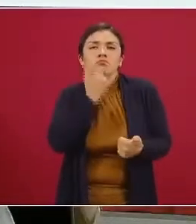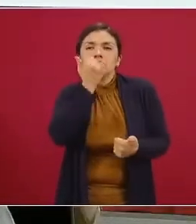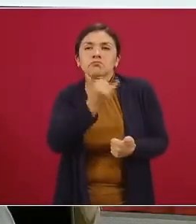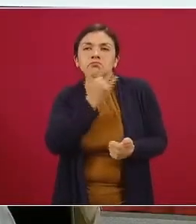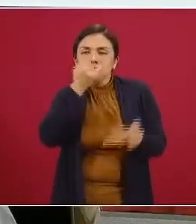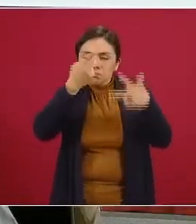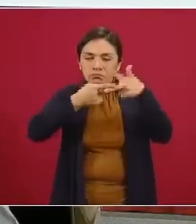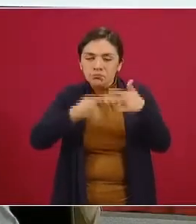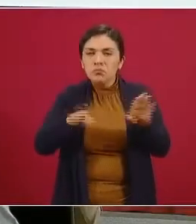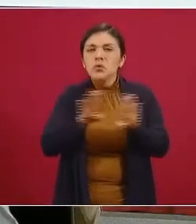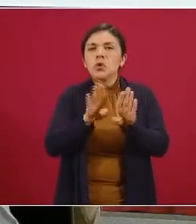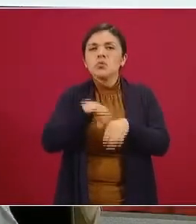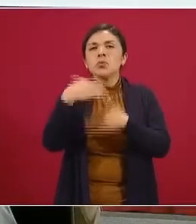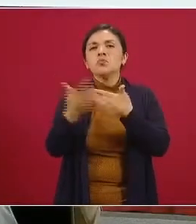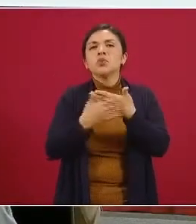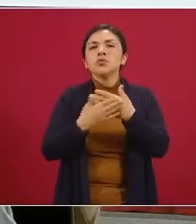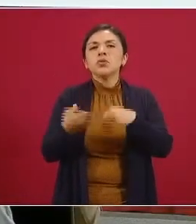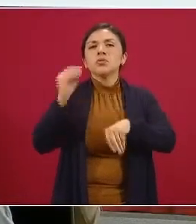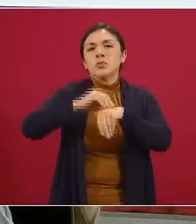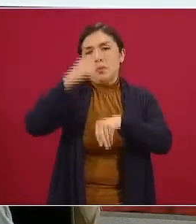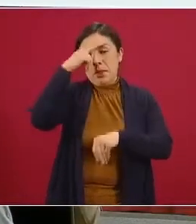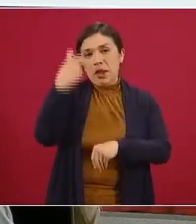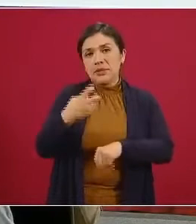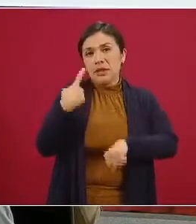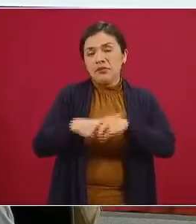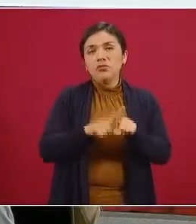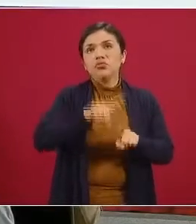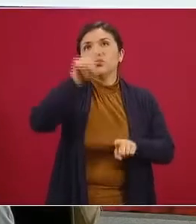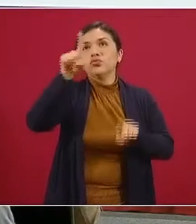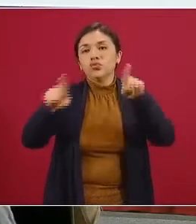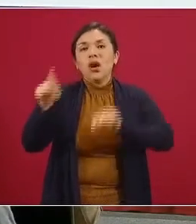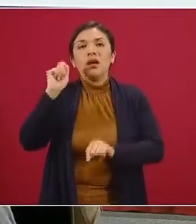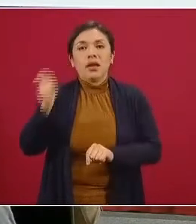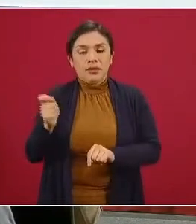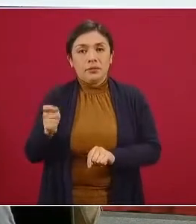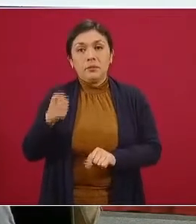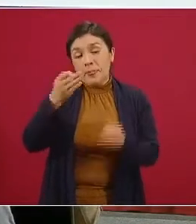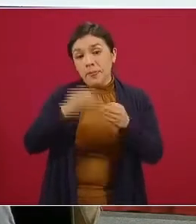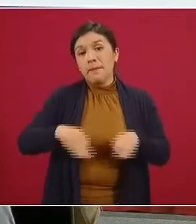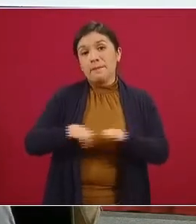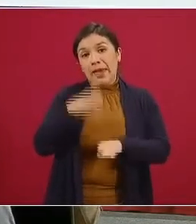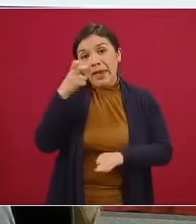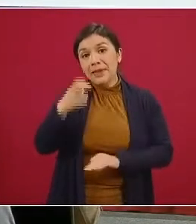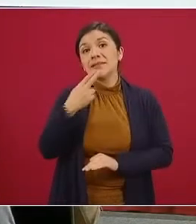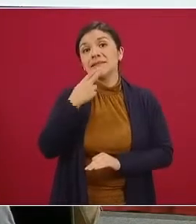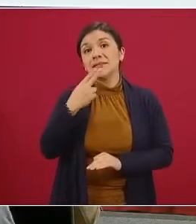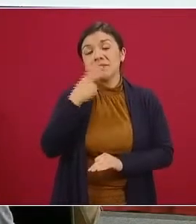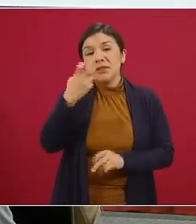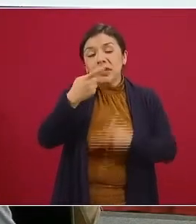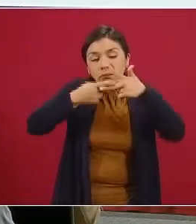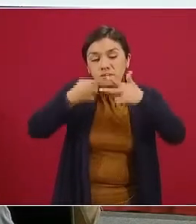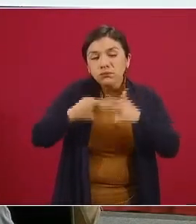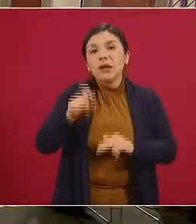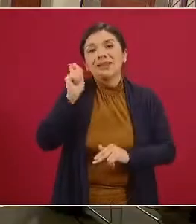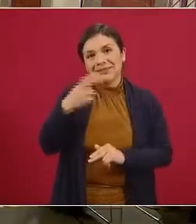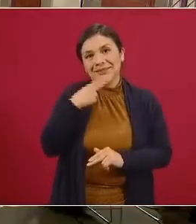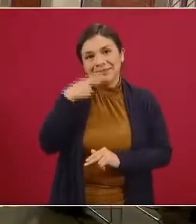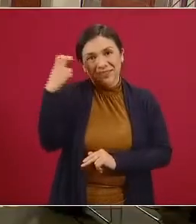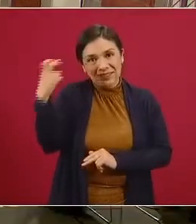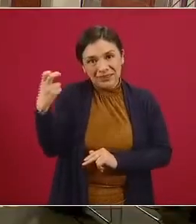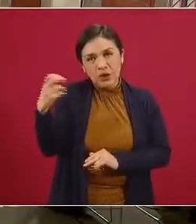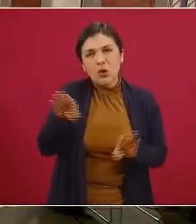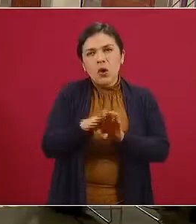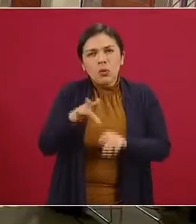estimar el comportamiento y la tendencia de la curva. Es importante comentar que ese es el objetivo de esa estimación. O sea, esta